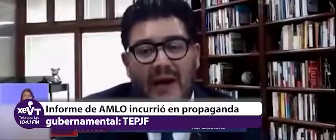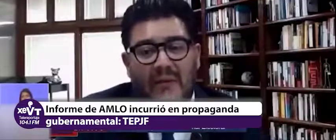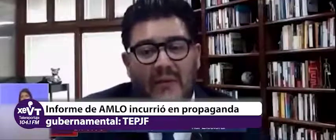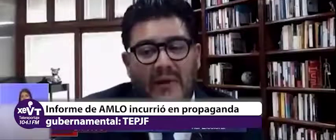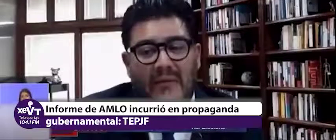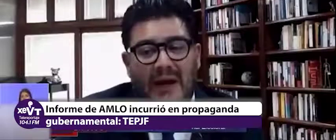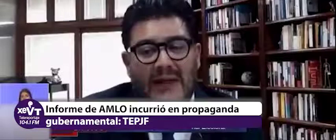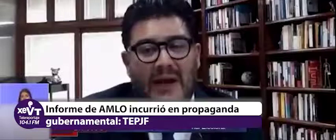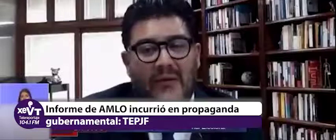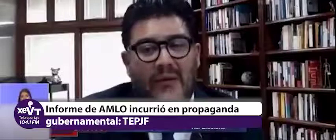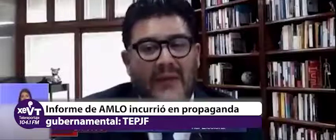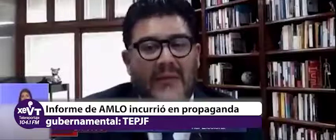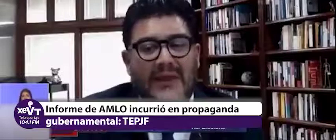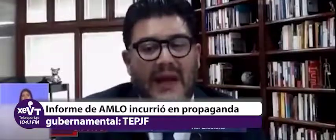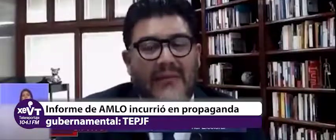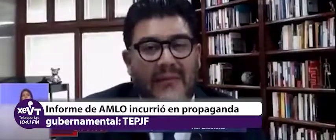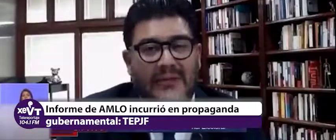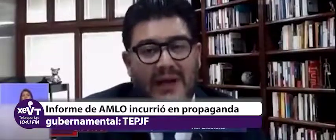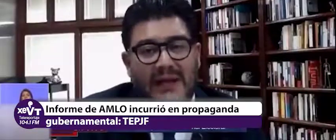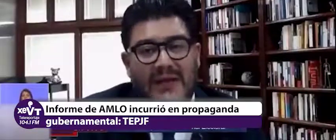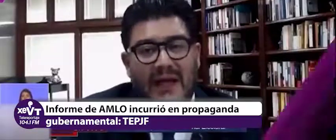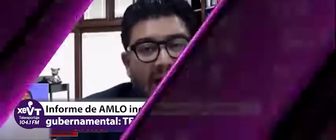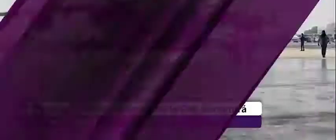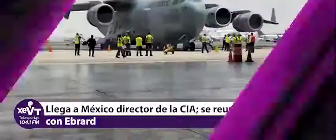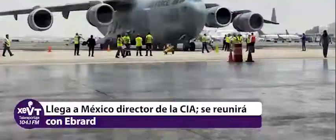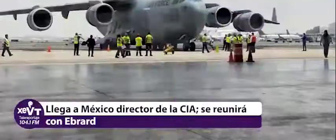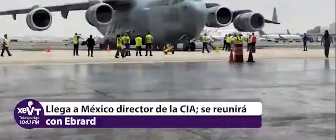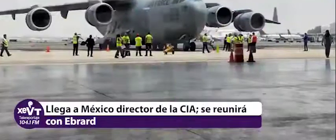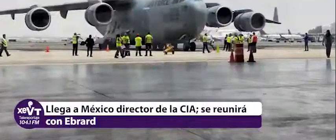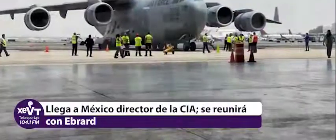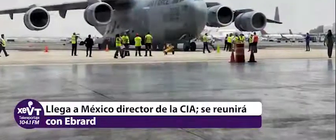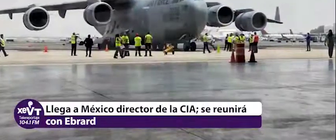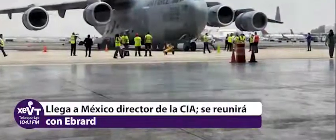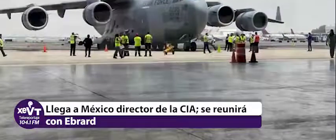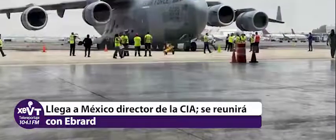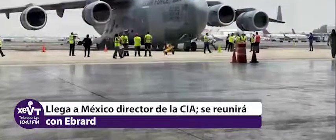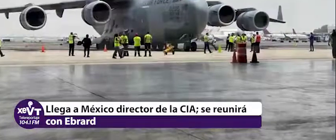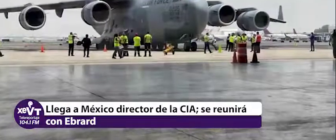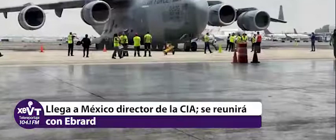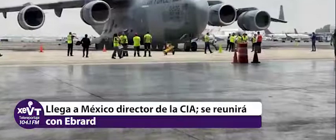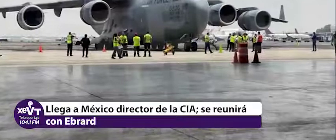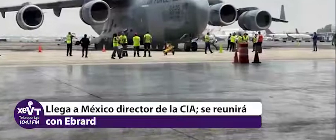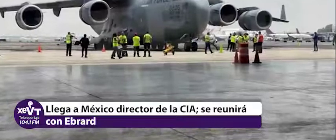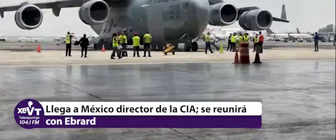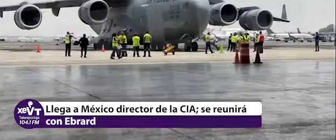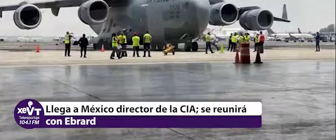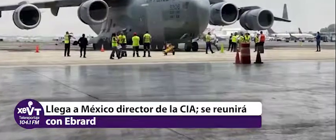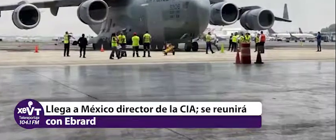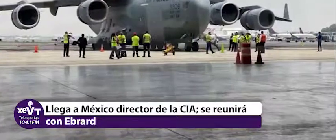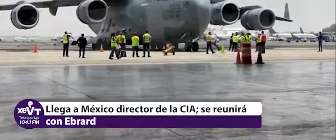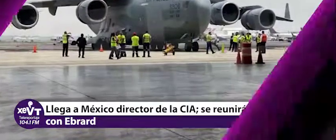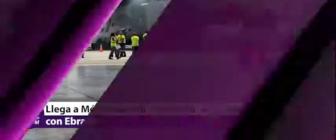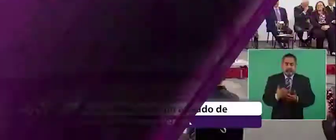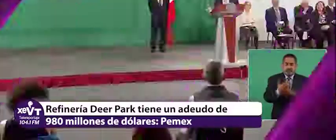a cabo propaganda gubernamental personalizada. William Burns, director de la CIA, arribó a México. Se reunirá con